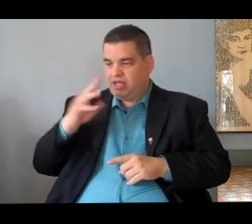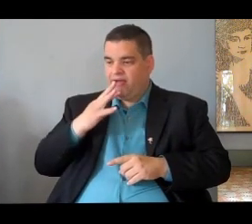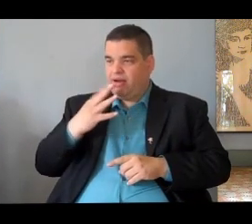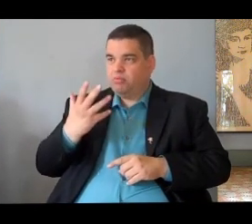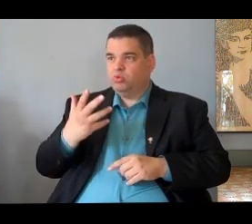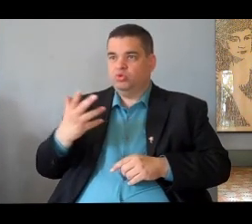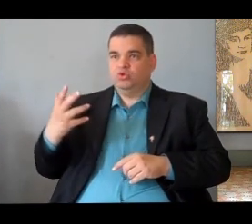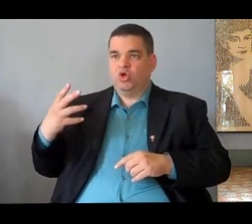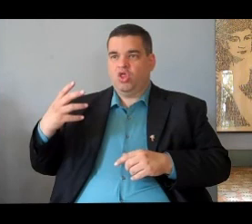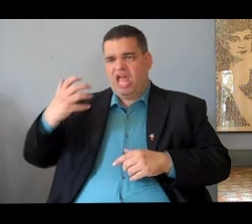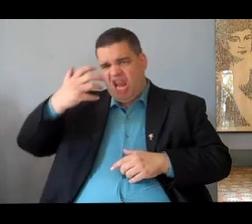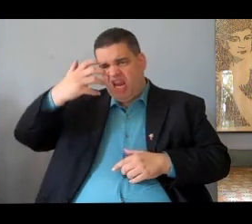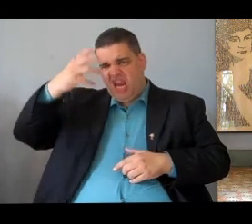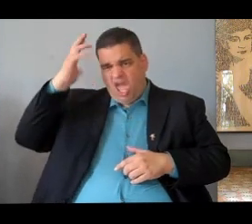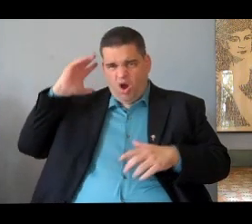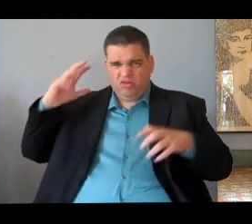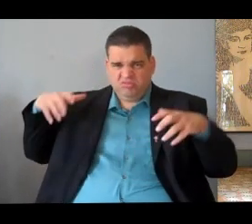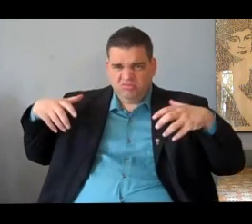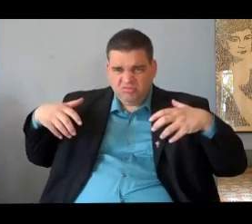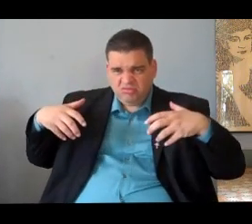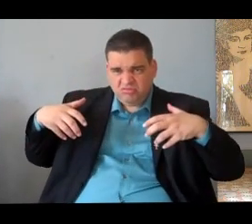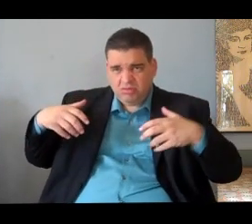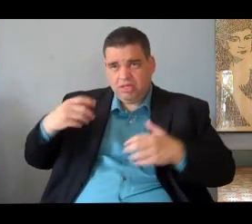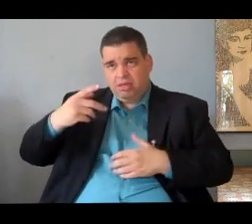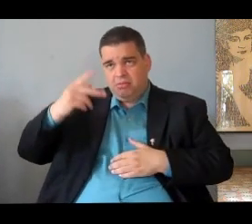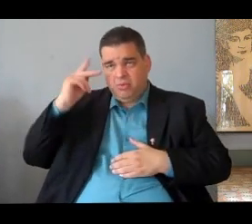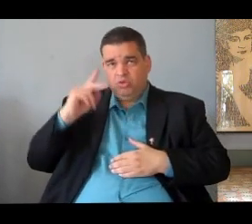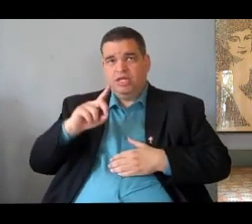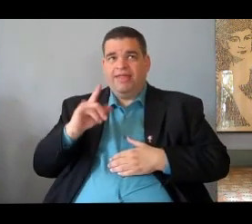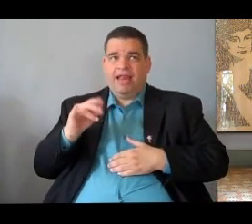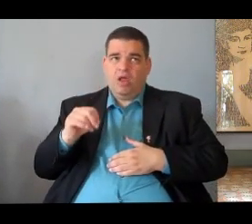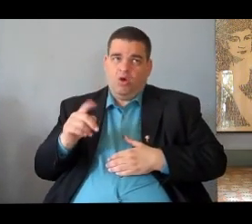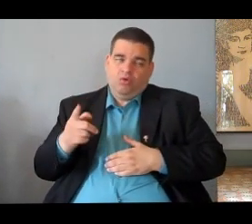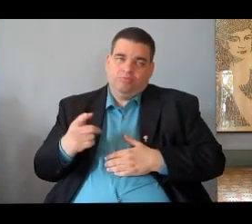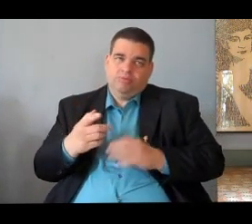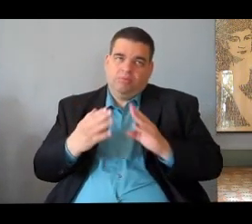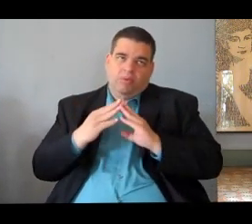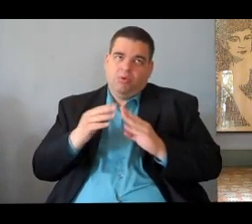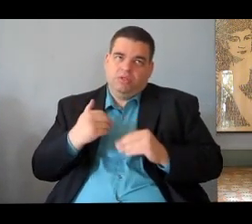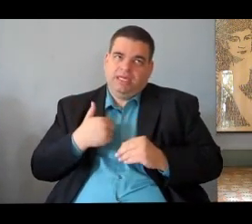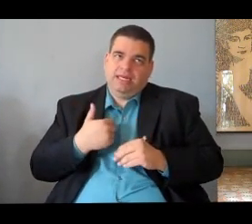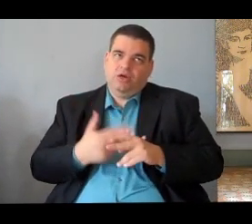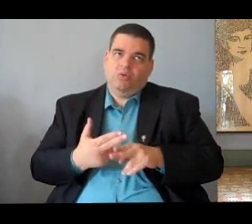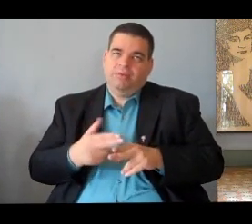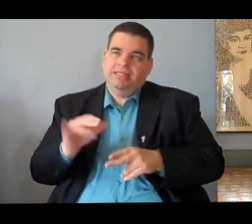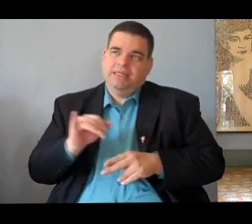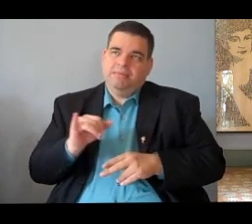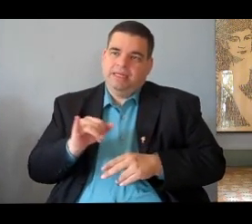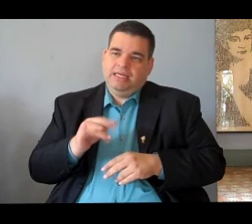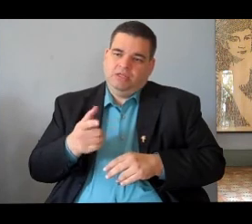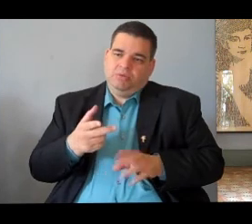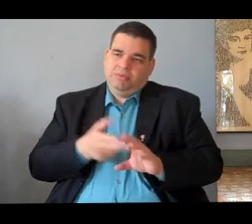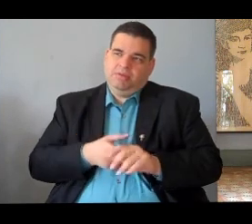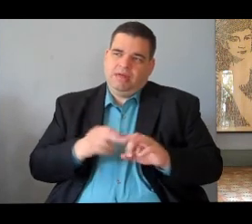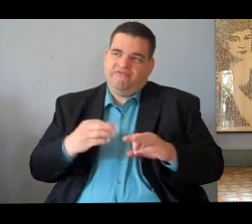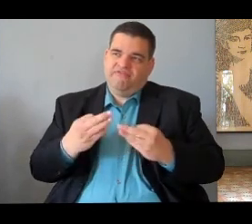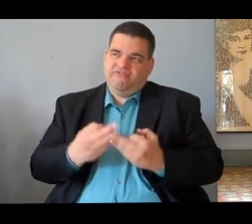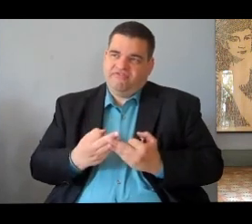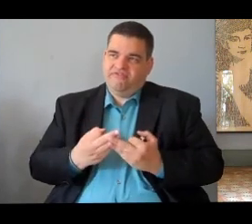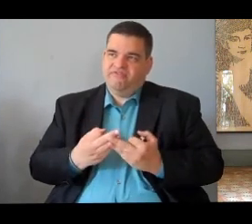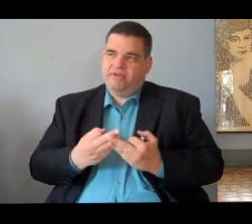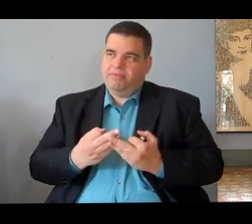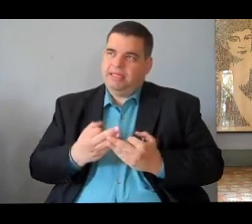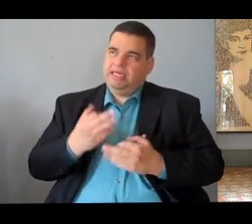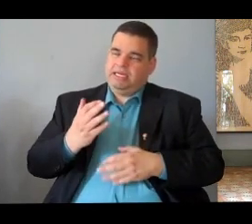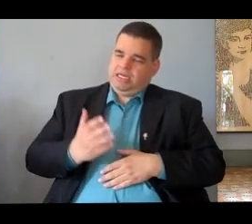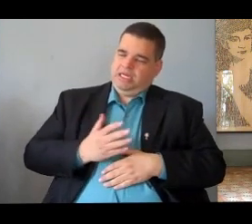león. Claro. Por Juan Ponce de León, el pueblo lleva el nombre también. Y esta residencia, al pertenecerle a una familia de gran